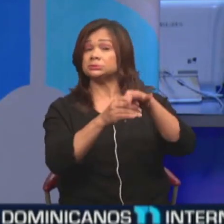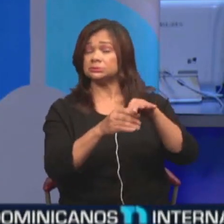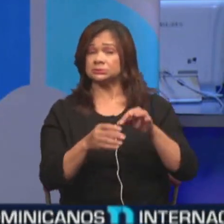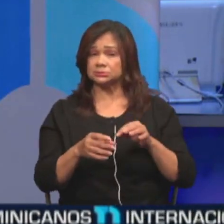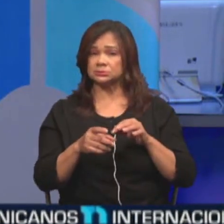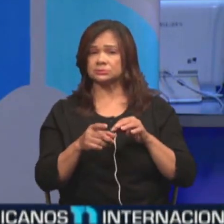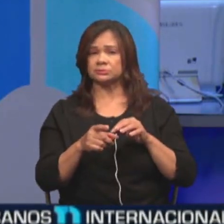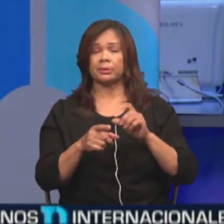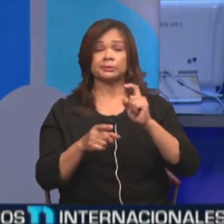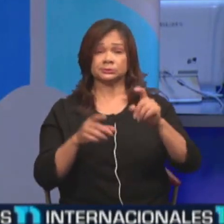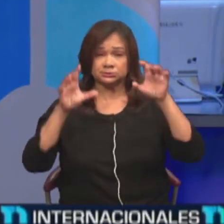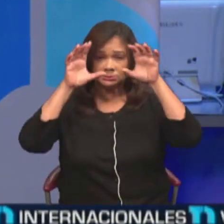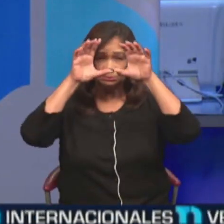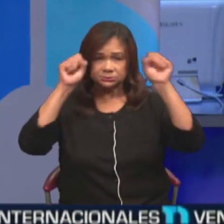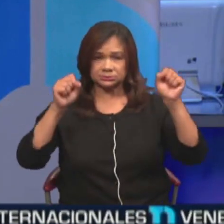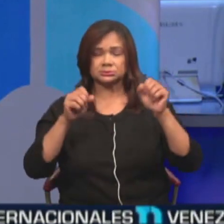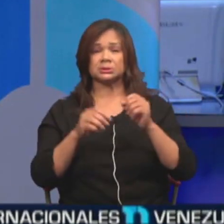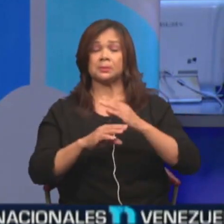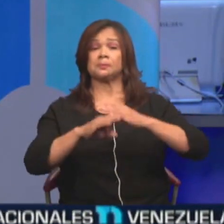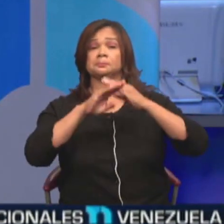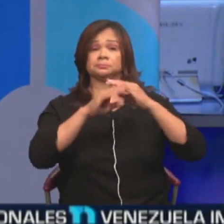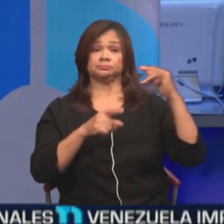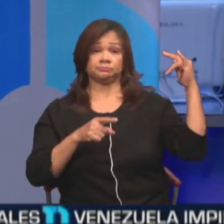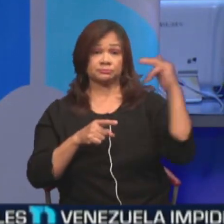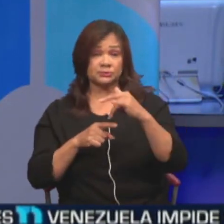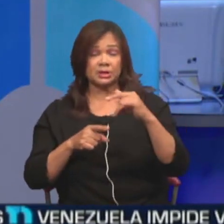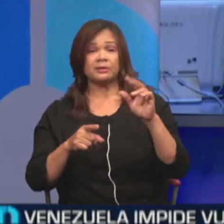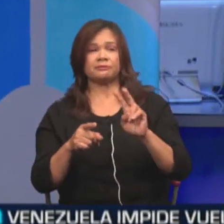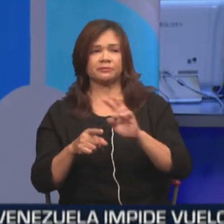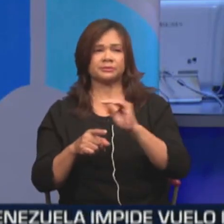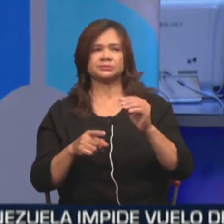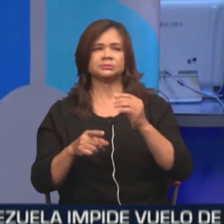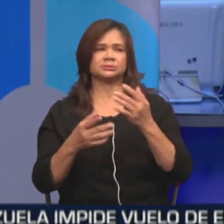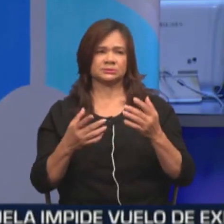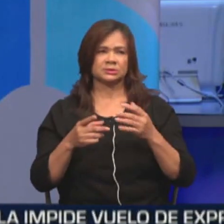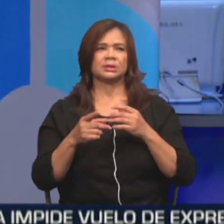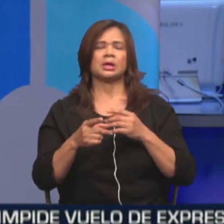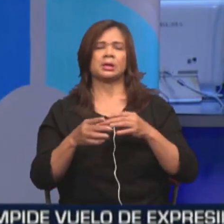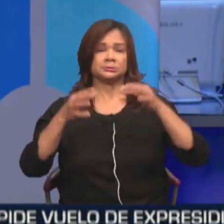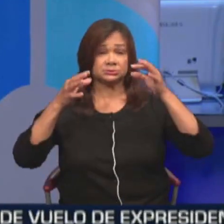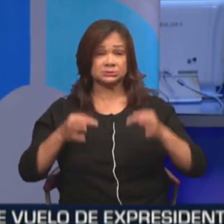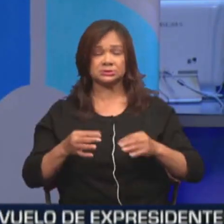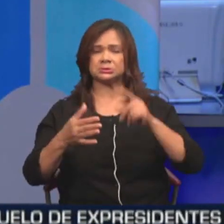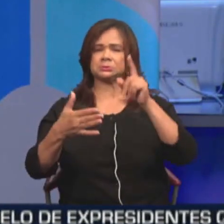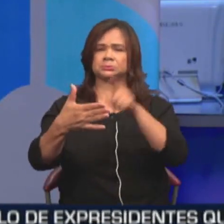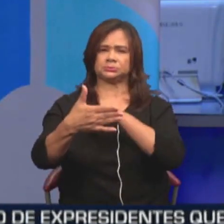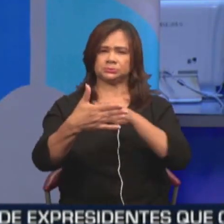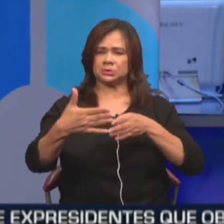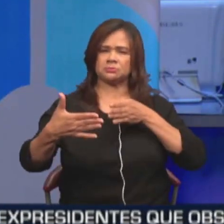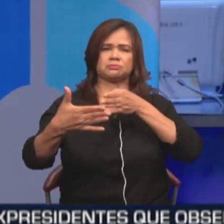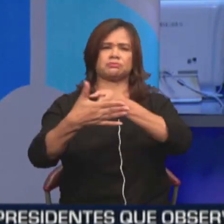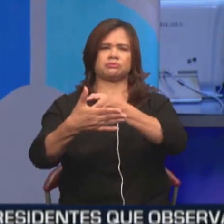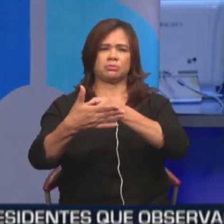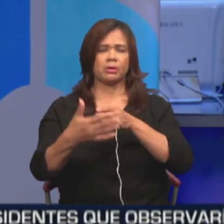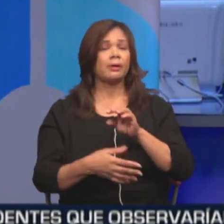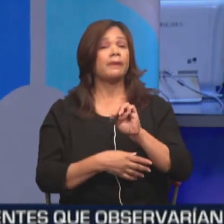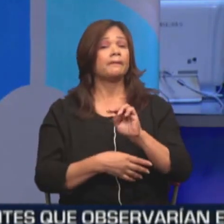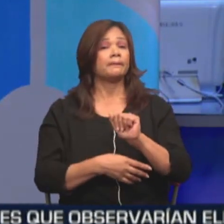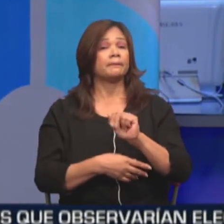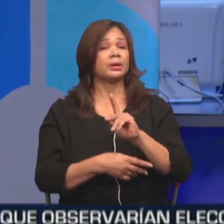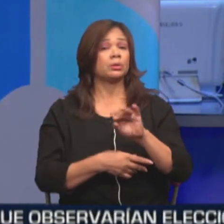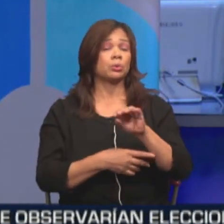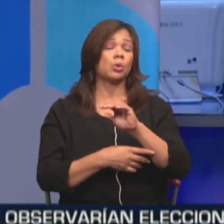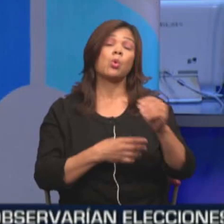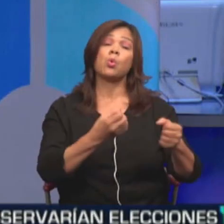Los expresidentes que son impedidos de entrar a Venezuela generalmente han tenido posturas críticas hacia el gobierno de Maduro o